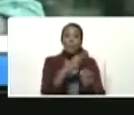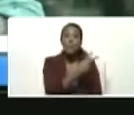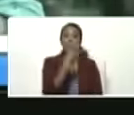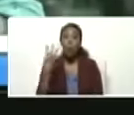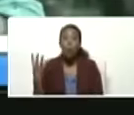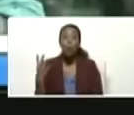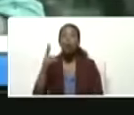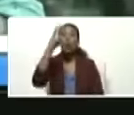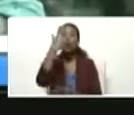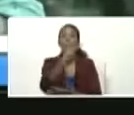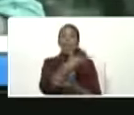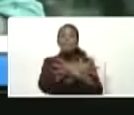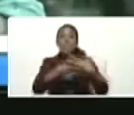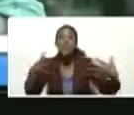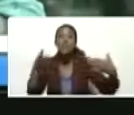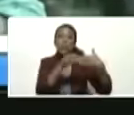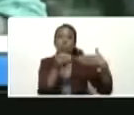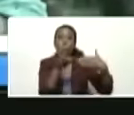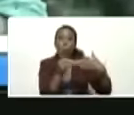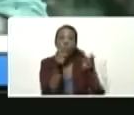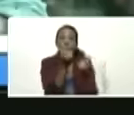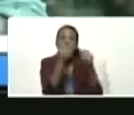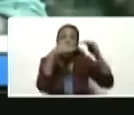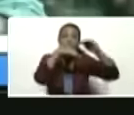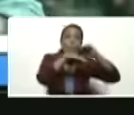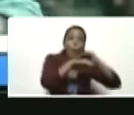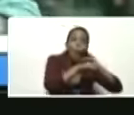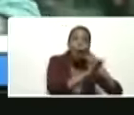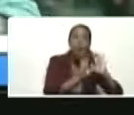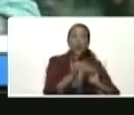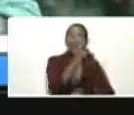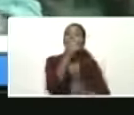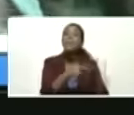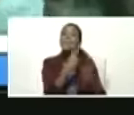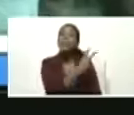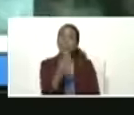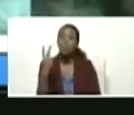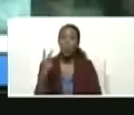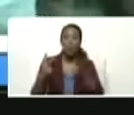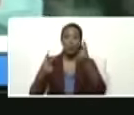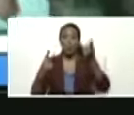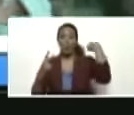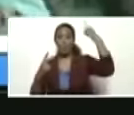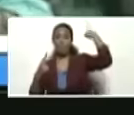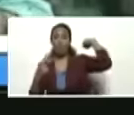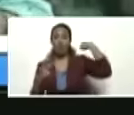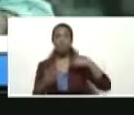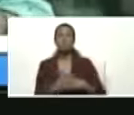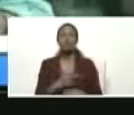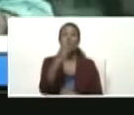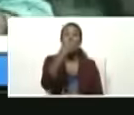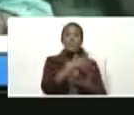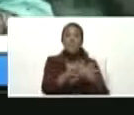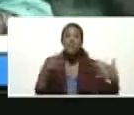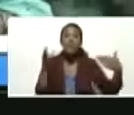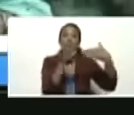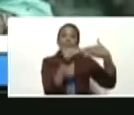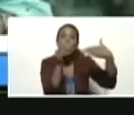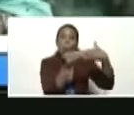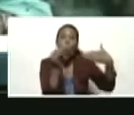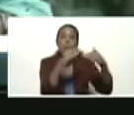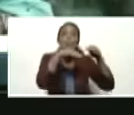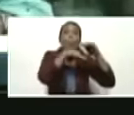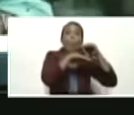2024 con 2 millones de dolaritos ahí moviéndose. 2022, perdón. 2 millones de dolaritos.